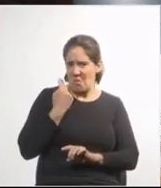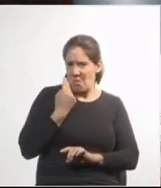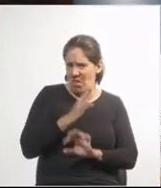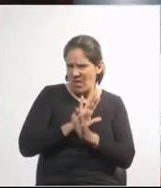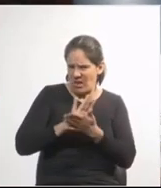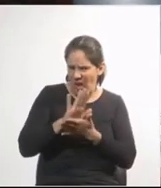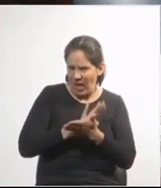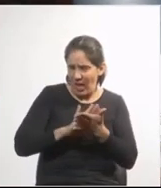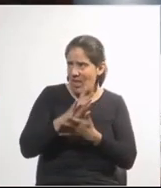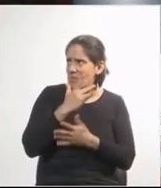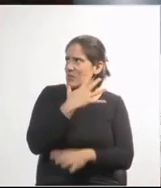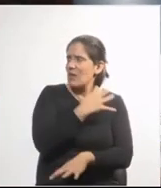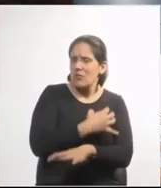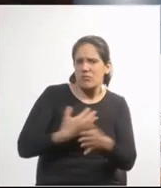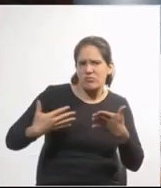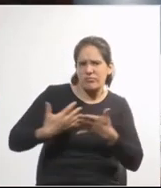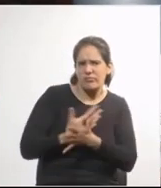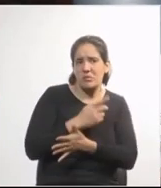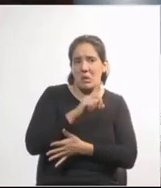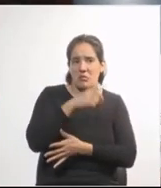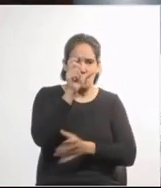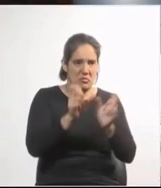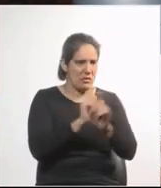los mismos sacrificios que a la gran mayoría de la población.